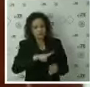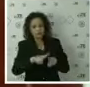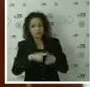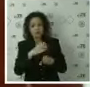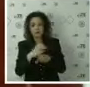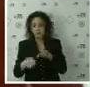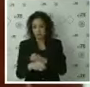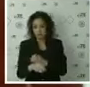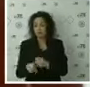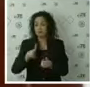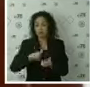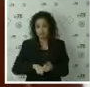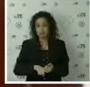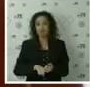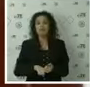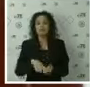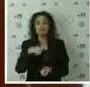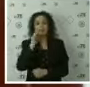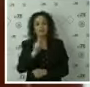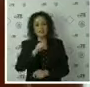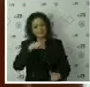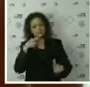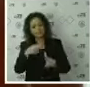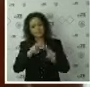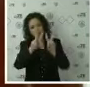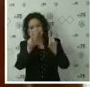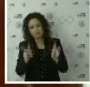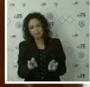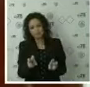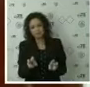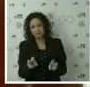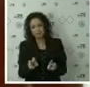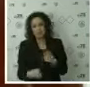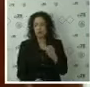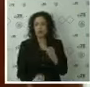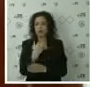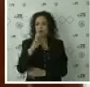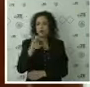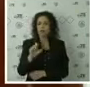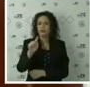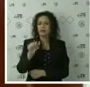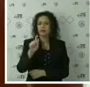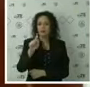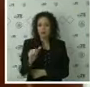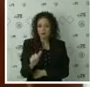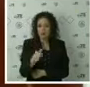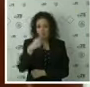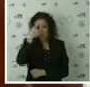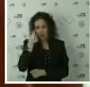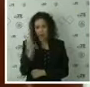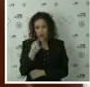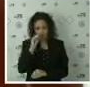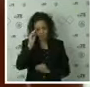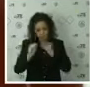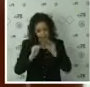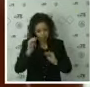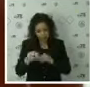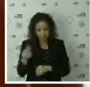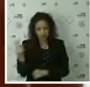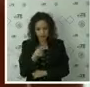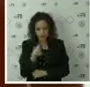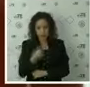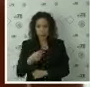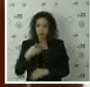han sufrido, por así llamarlo, entrecomillado, esta nueva etapa, esta nueva construcción que necesitamos de